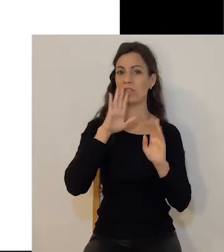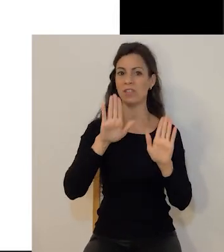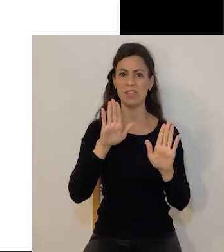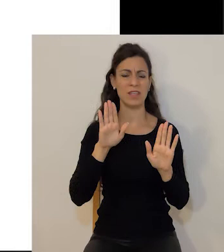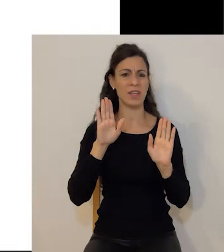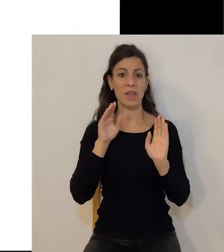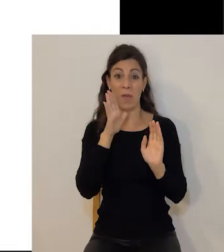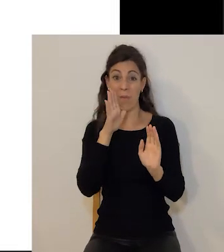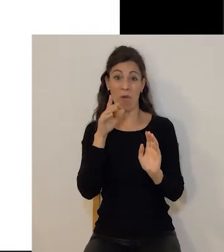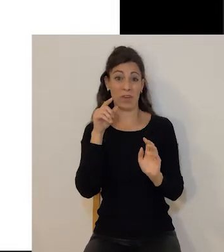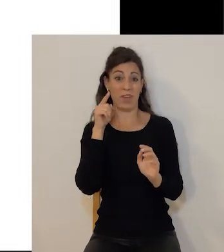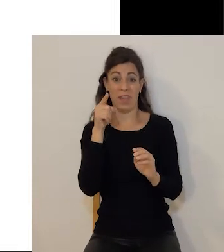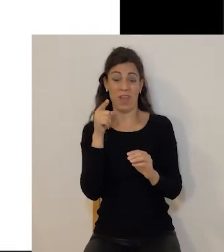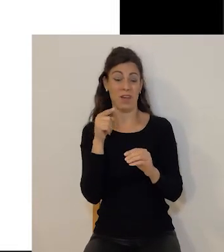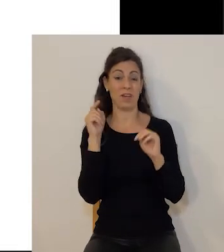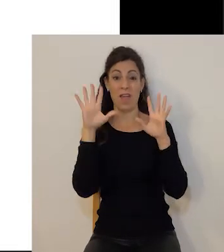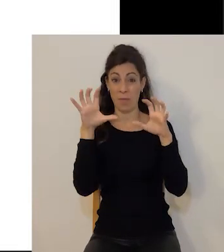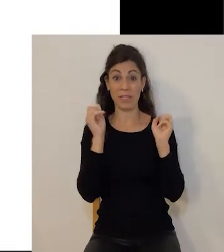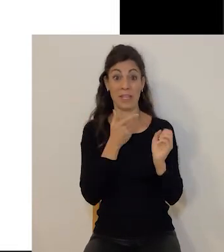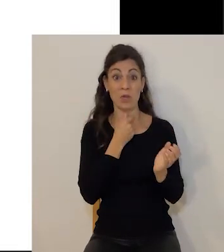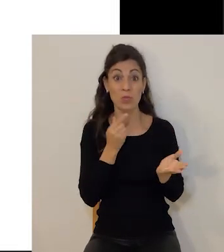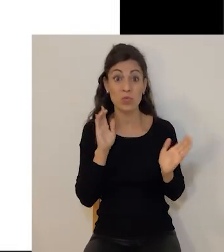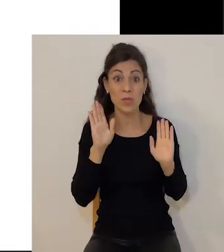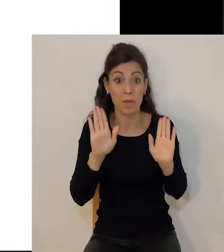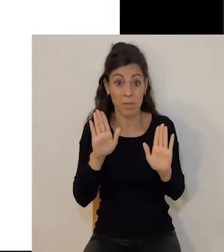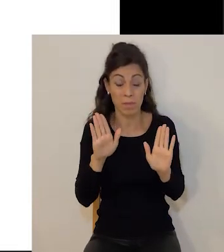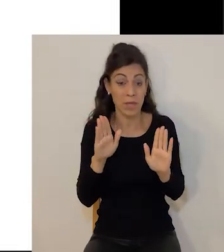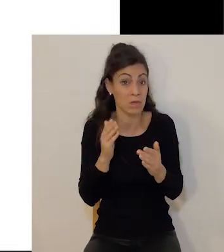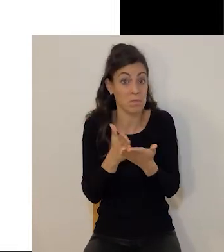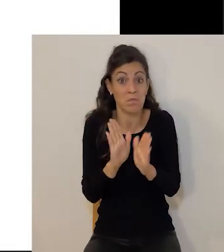se quedó en esto. Cuando